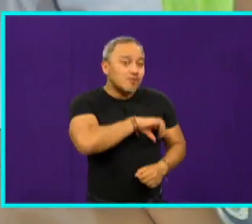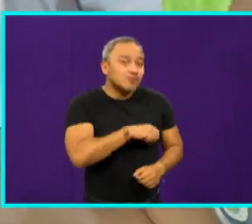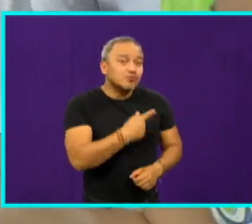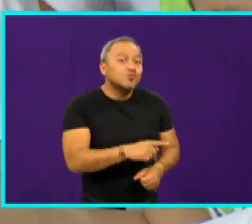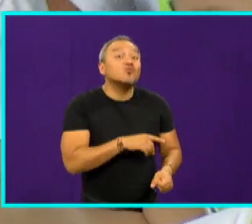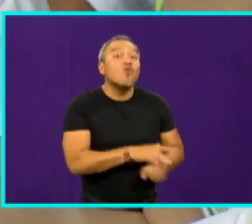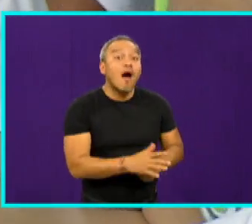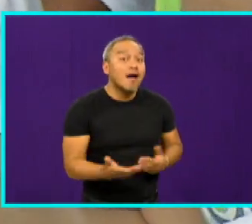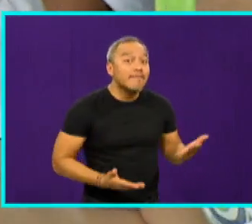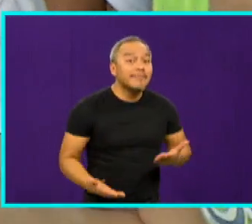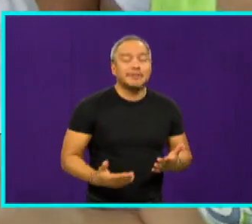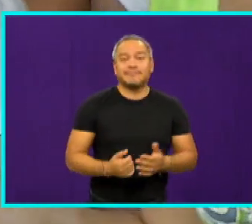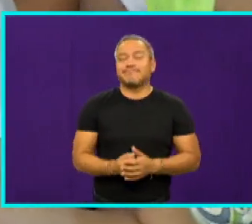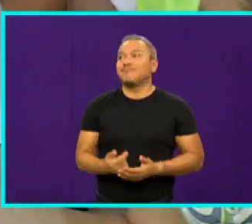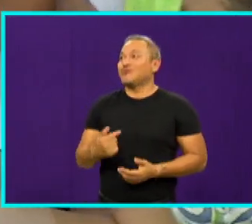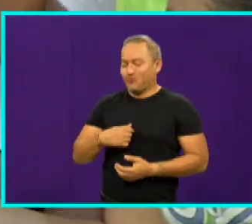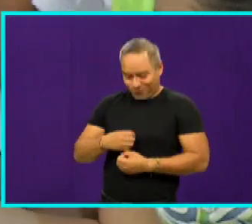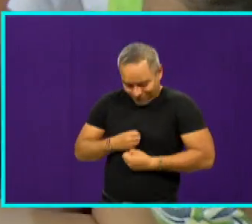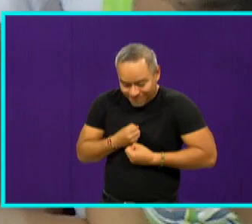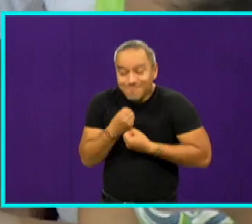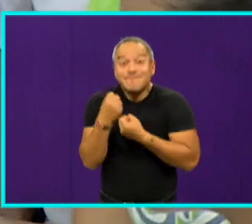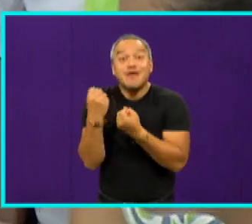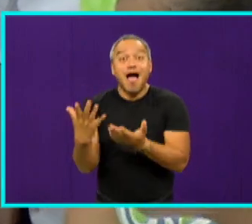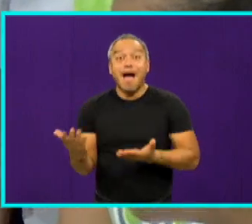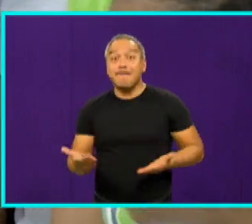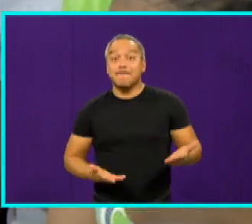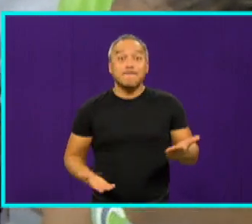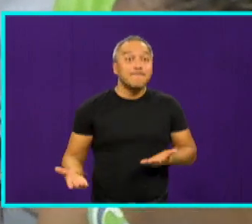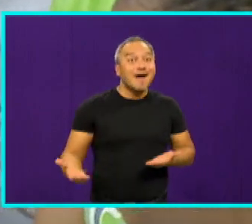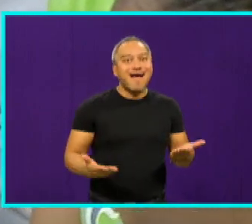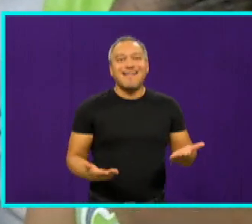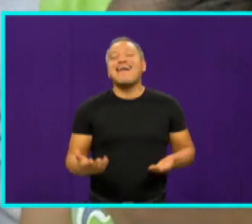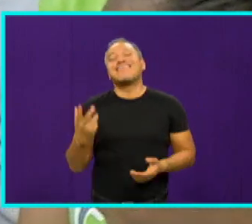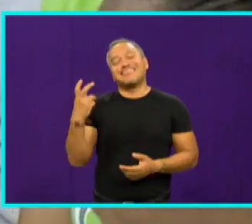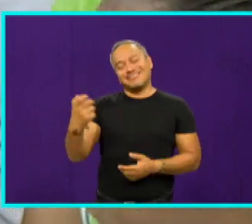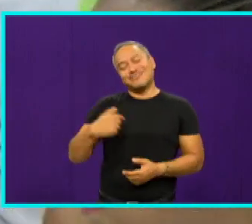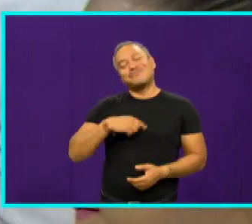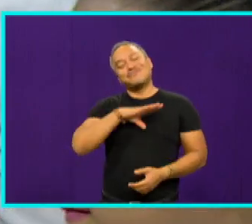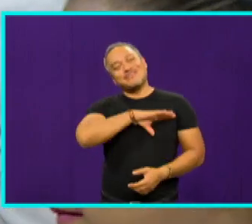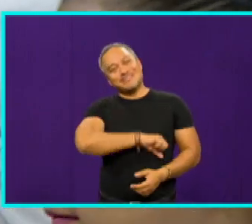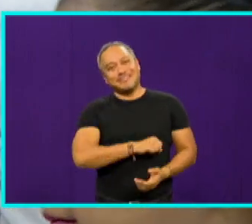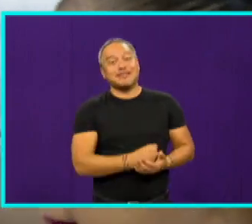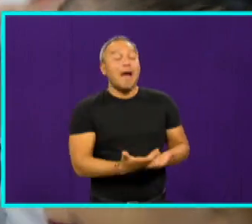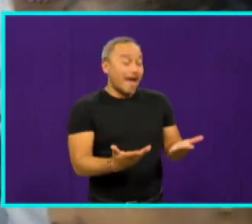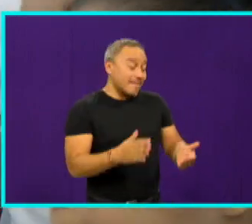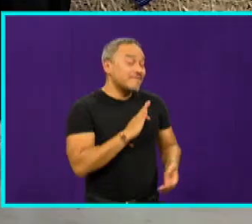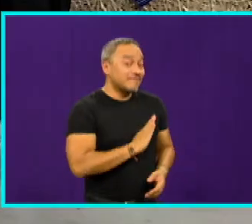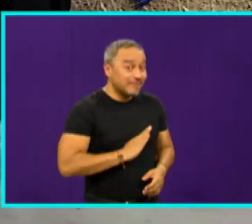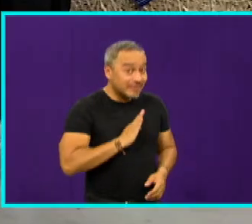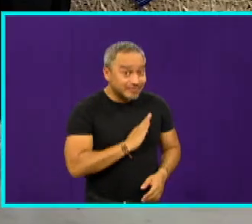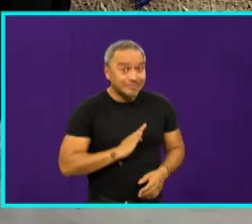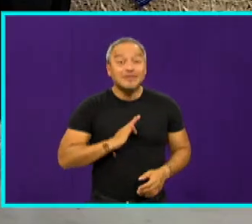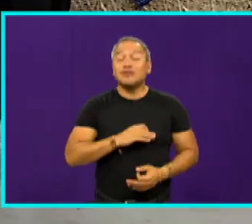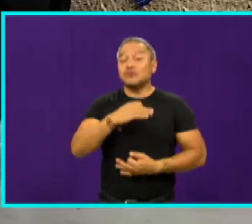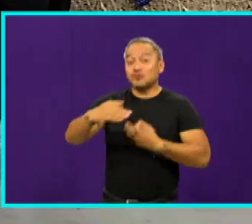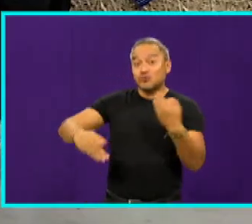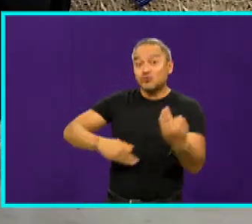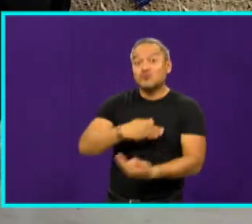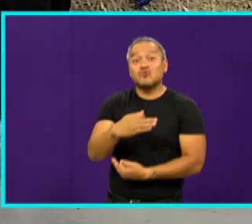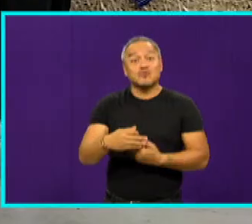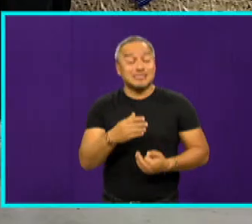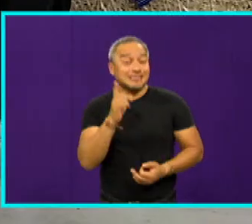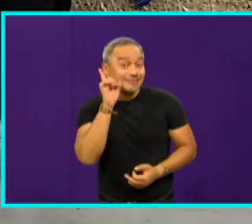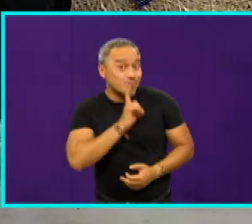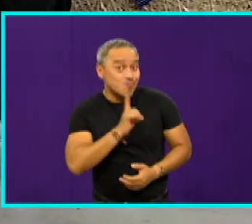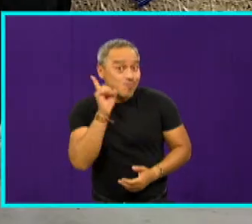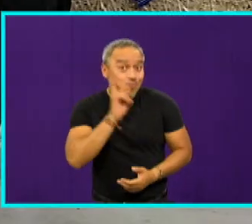baile? Pues expresarme, bailar y pues hacer lo que me gusta. Muchas felicidades, Jimena, y felicidades a todas las chicas, así